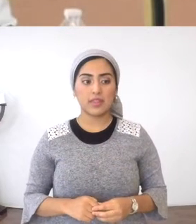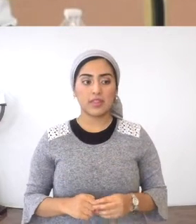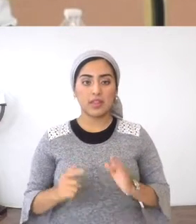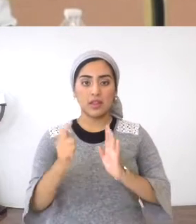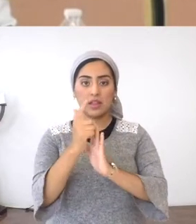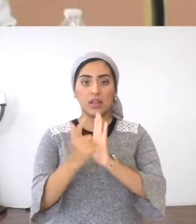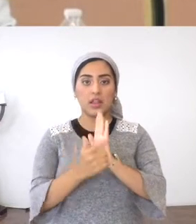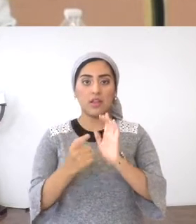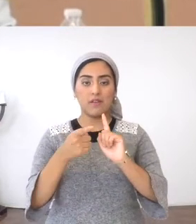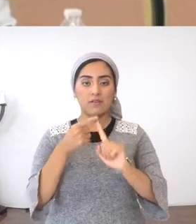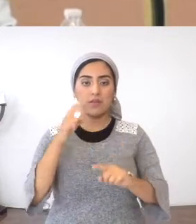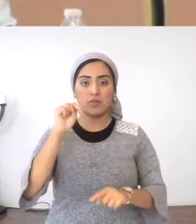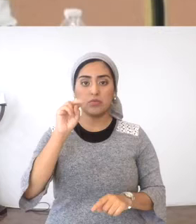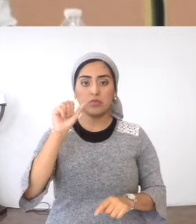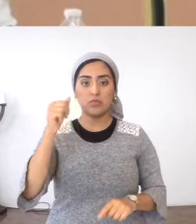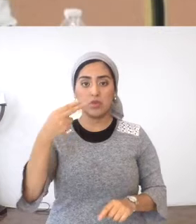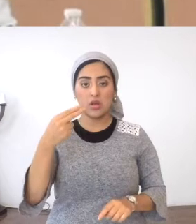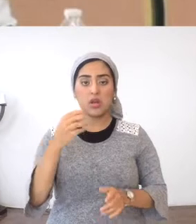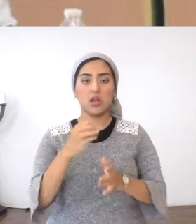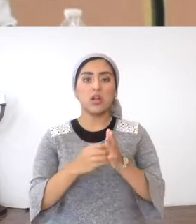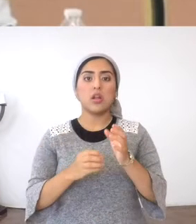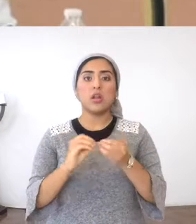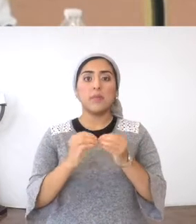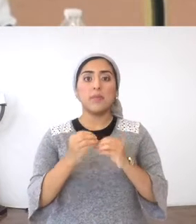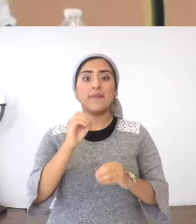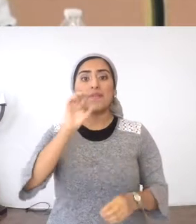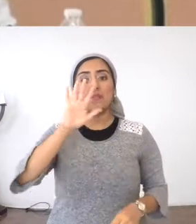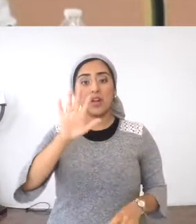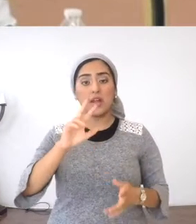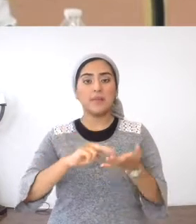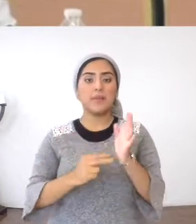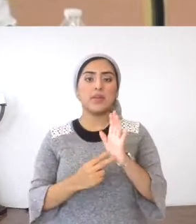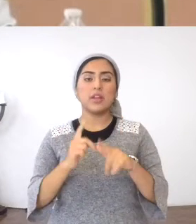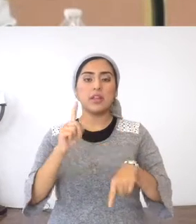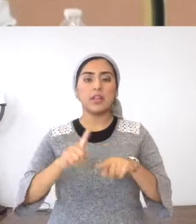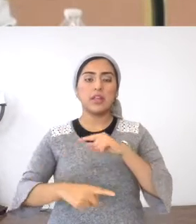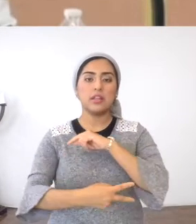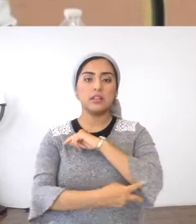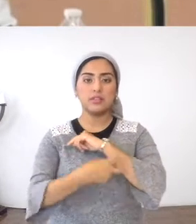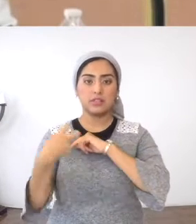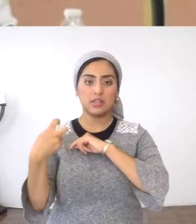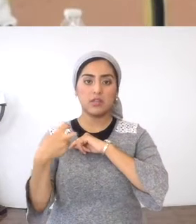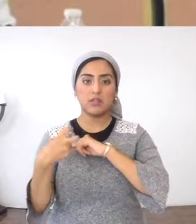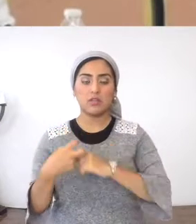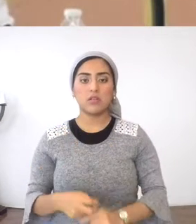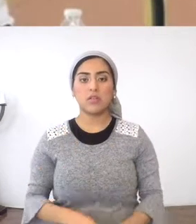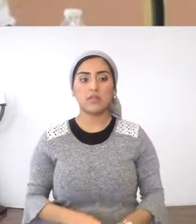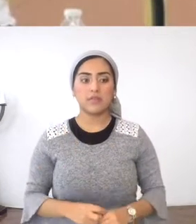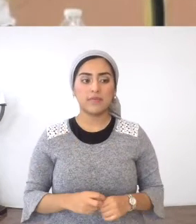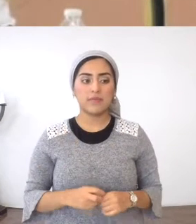La ley De Noaj Número cinco Consiste En no Robar